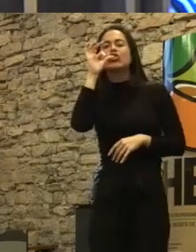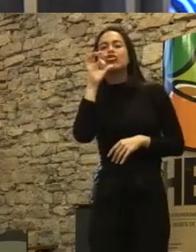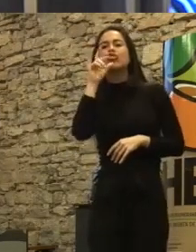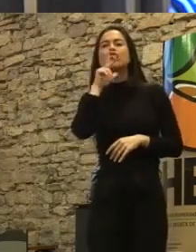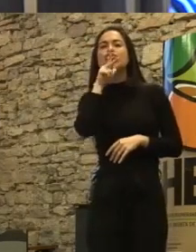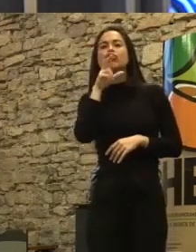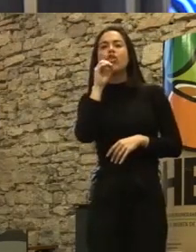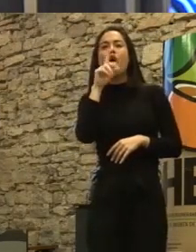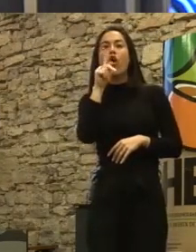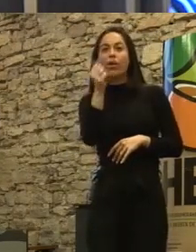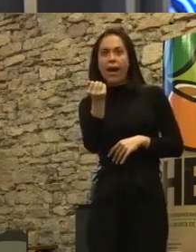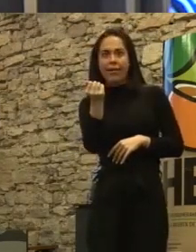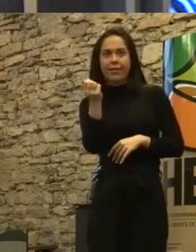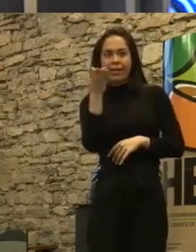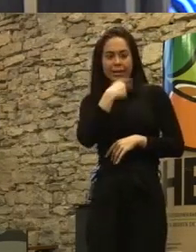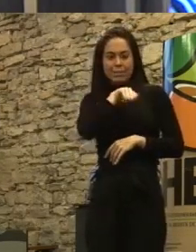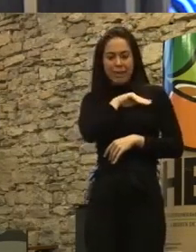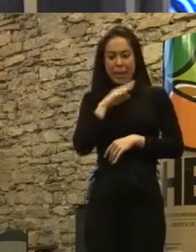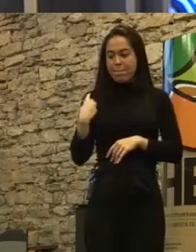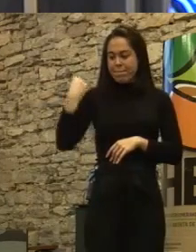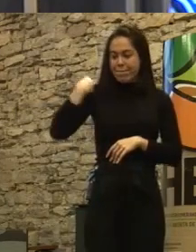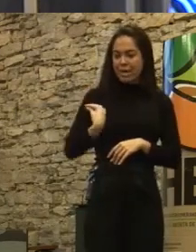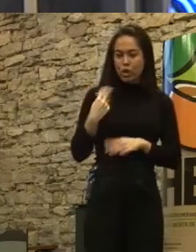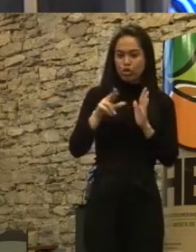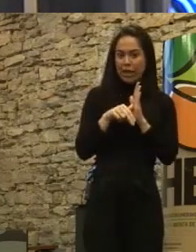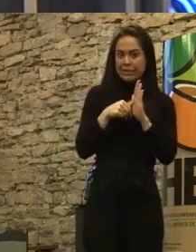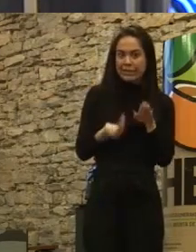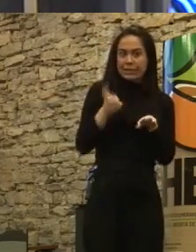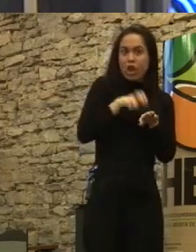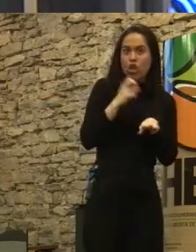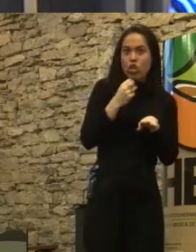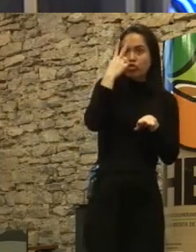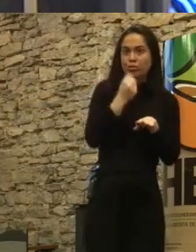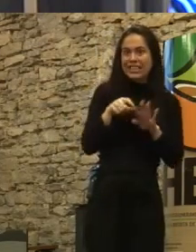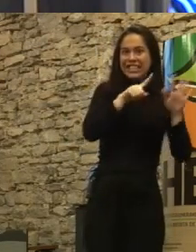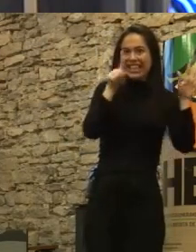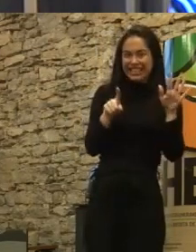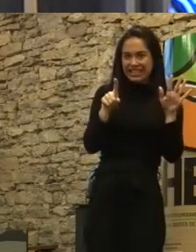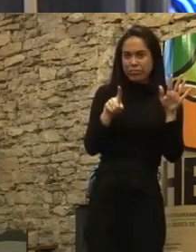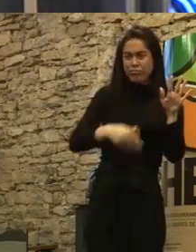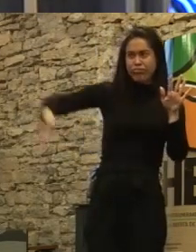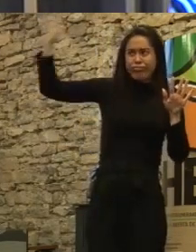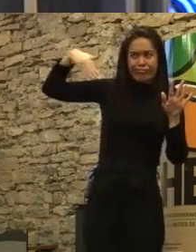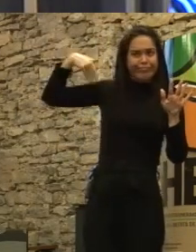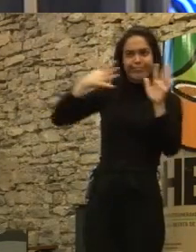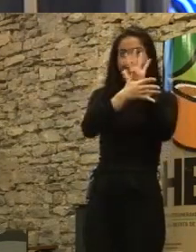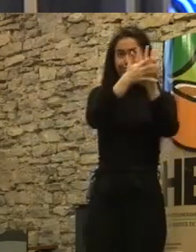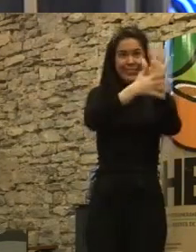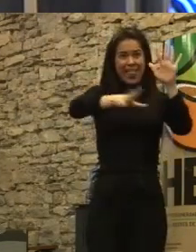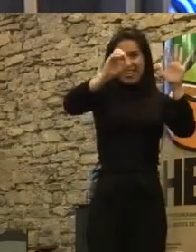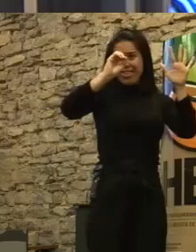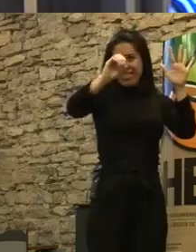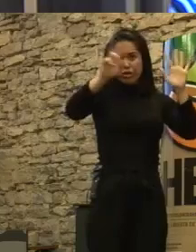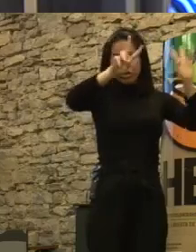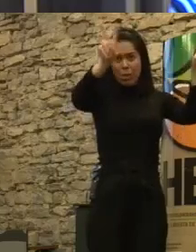que conoció en aquel taxi en 2006, cuando nadie o muy pocos hablaban de esto del emprendimiento social. Seguro que además le suena a su